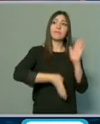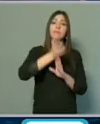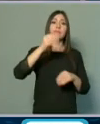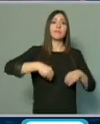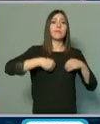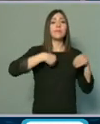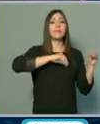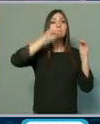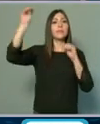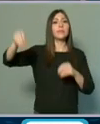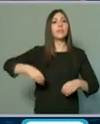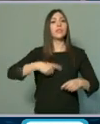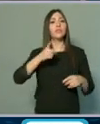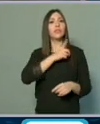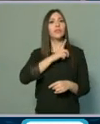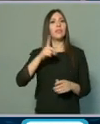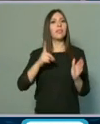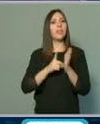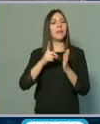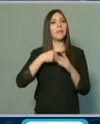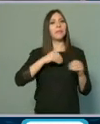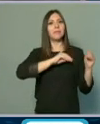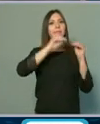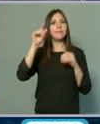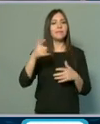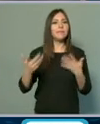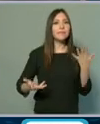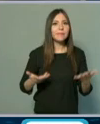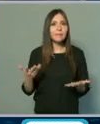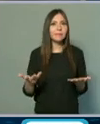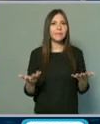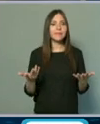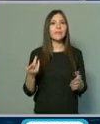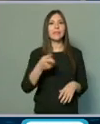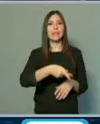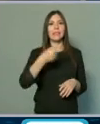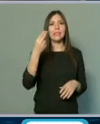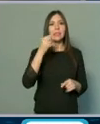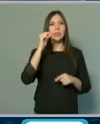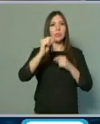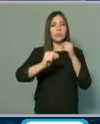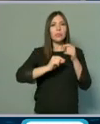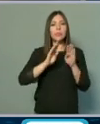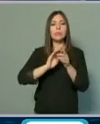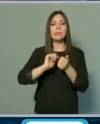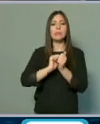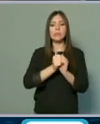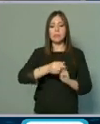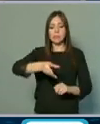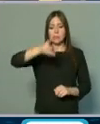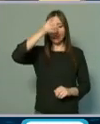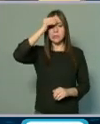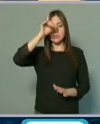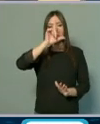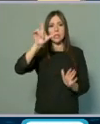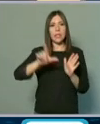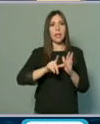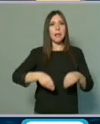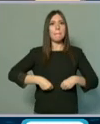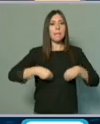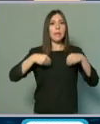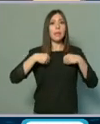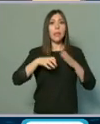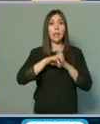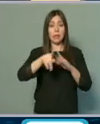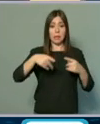¿qué hacer específicamente? Pues ahí necesitamos de algún modo generar un aprendizaje, resarcir el daño y ahora, si las personas están